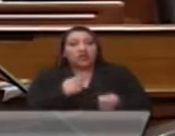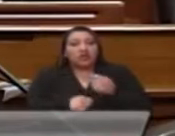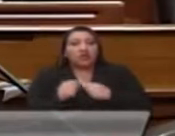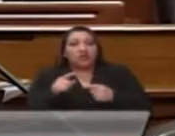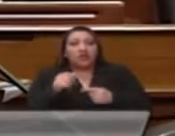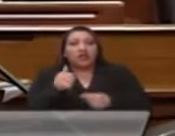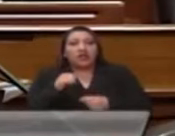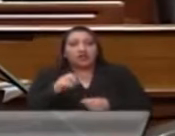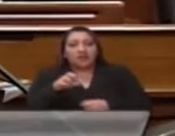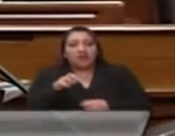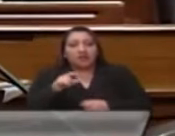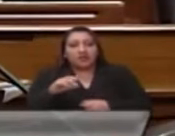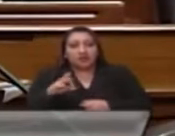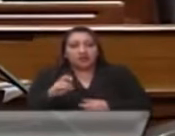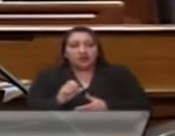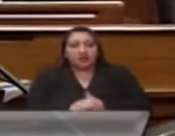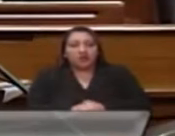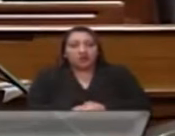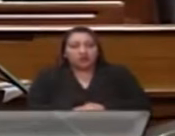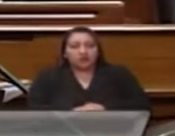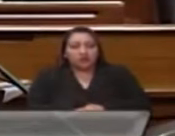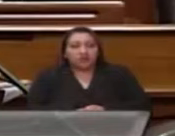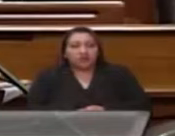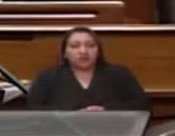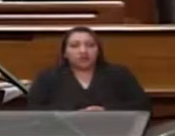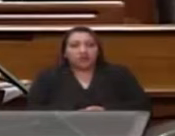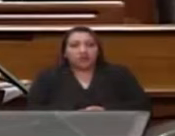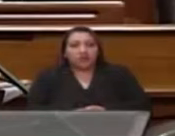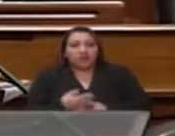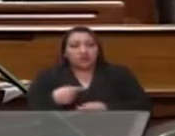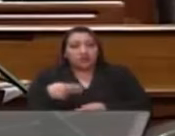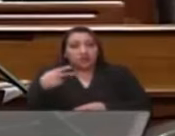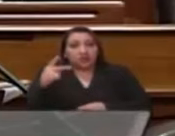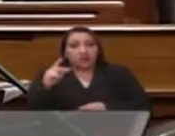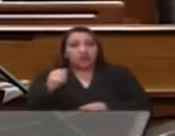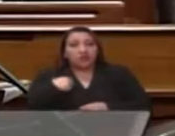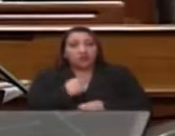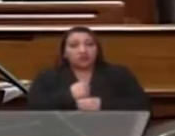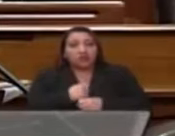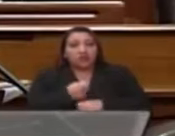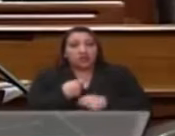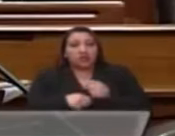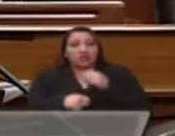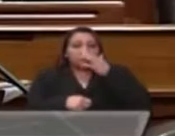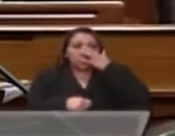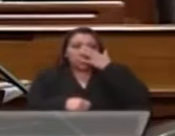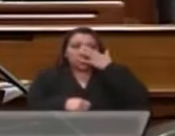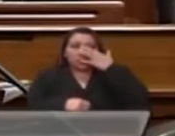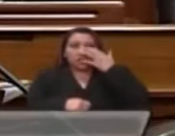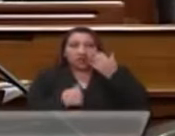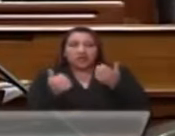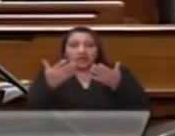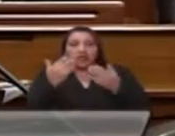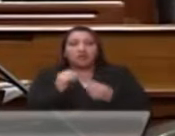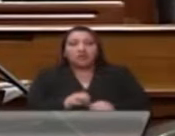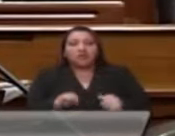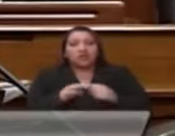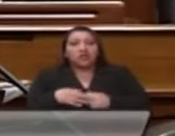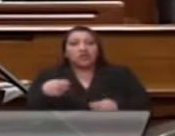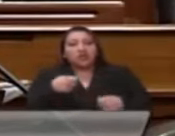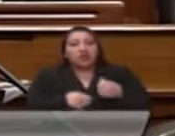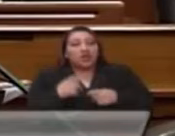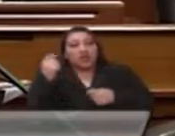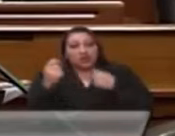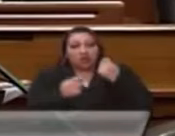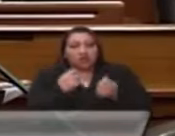del Asia-Pacífico. En consecuencia, aumentaremos nuestra capacidad exportadora, atraeremos inversiones